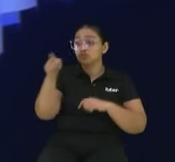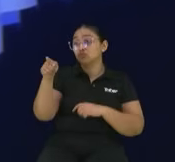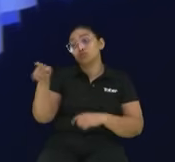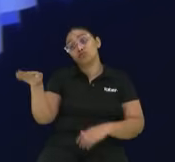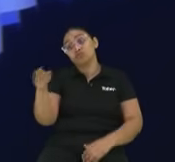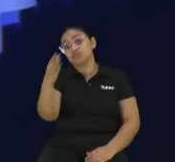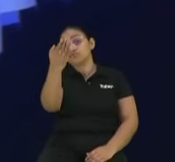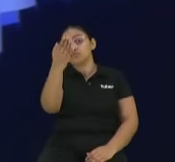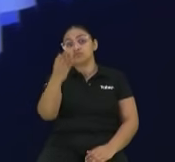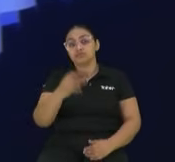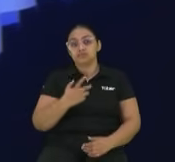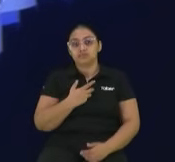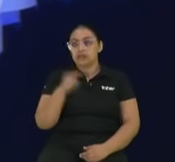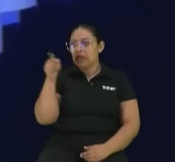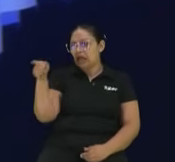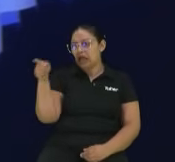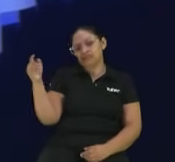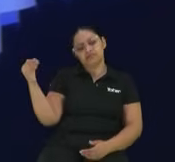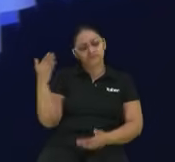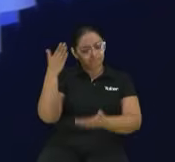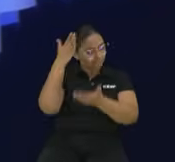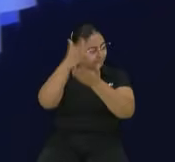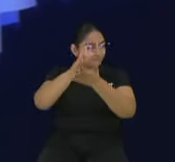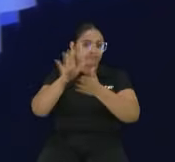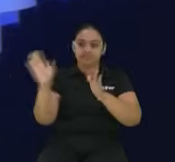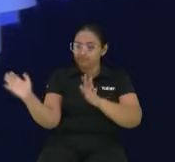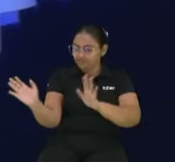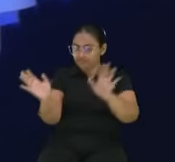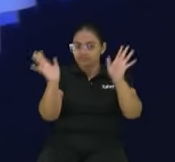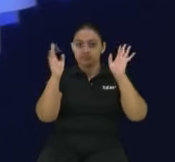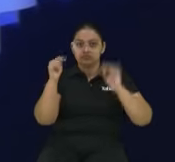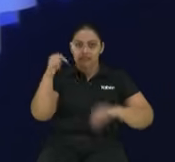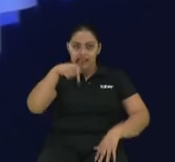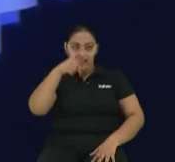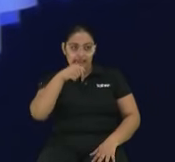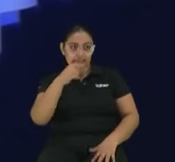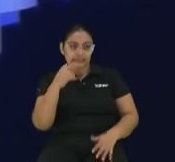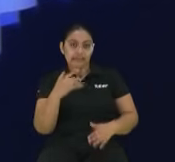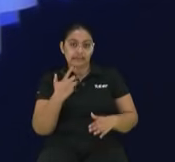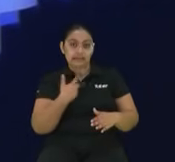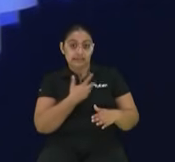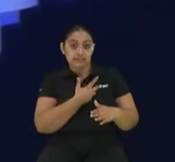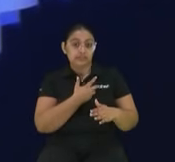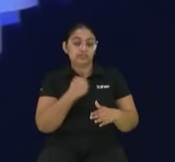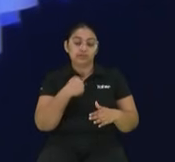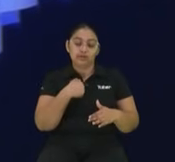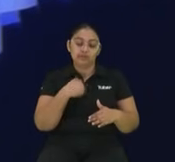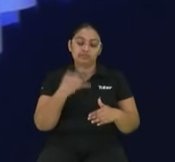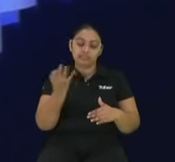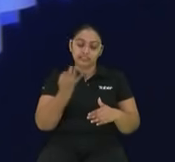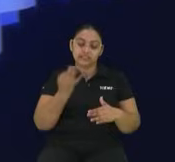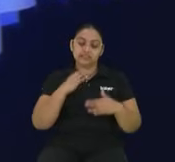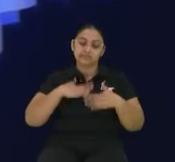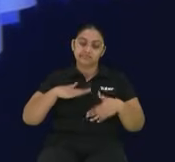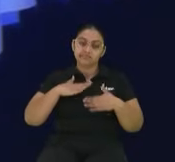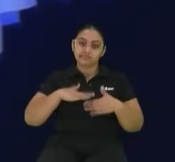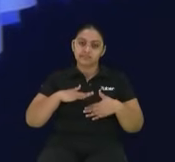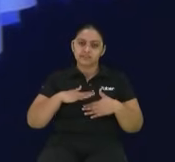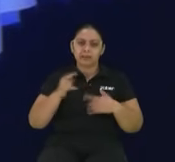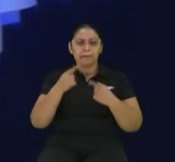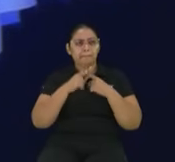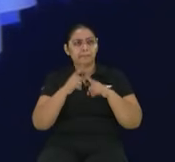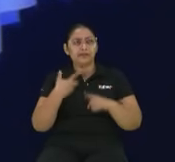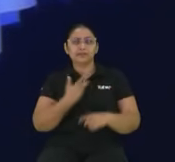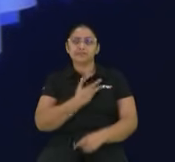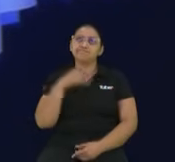toca el diplomático Dale viejo Dale para allá hay muchas cosas sucediendo a la vez que parar Pero en esos viajes